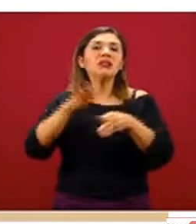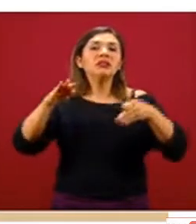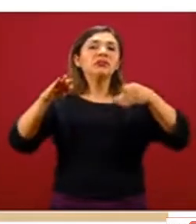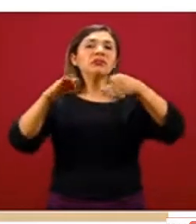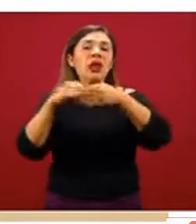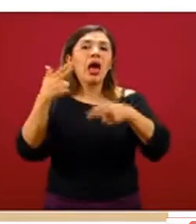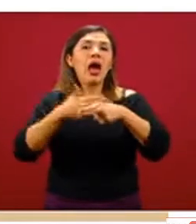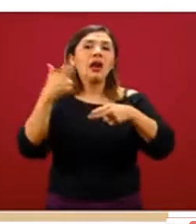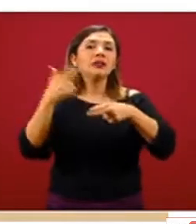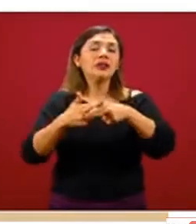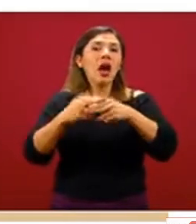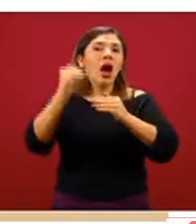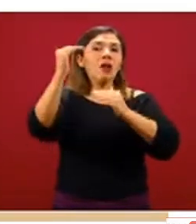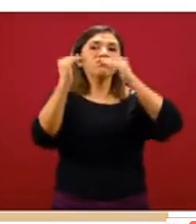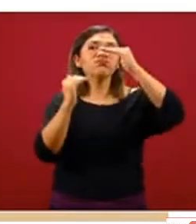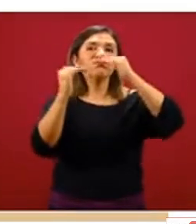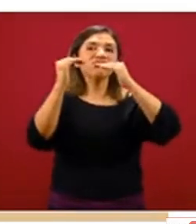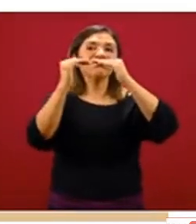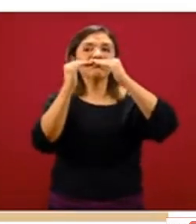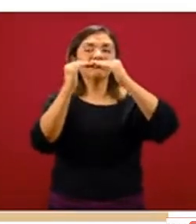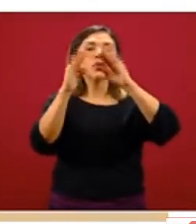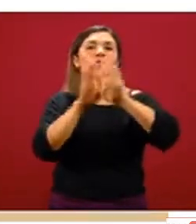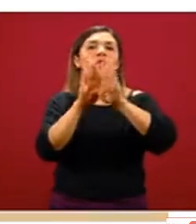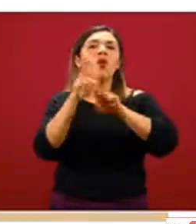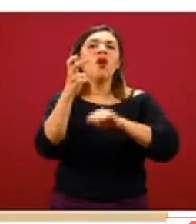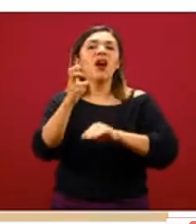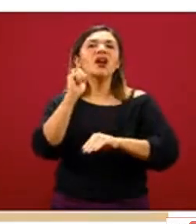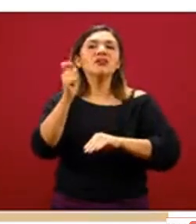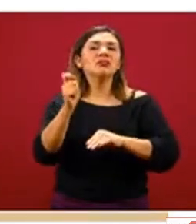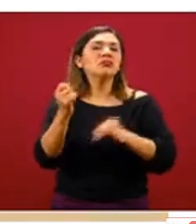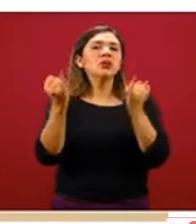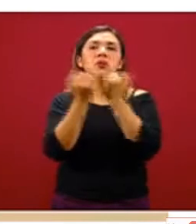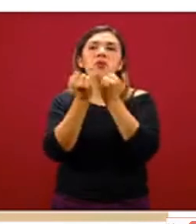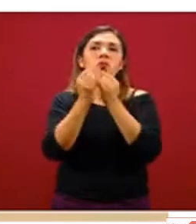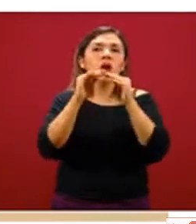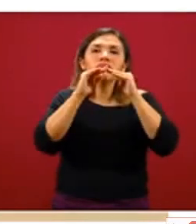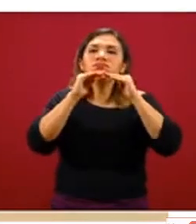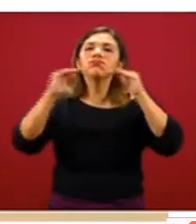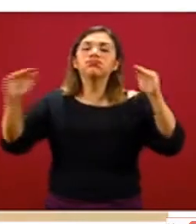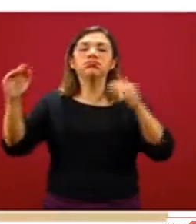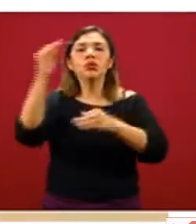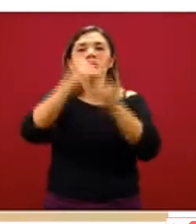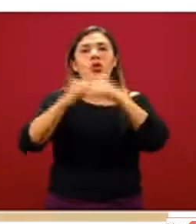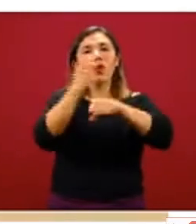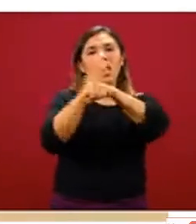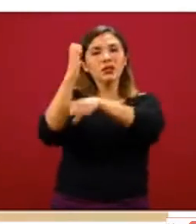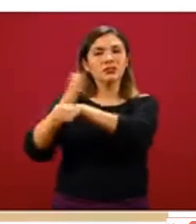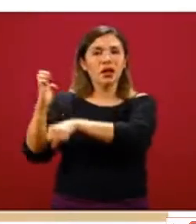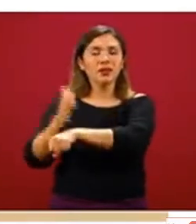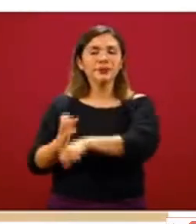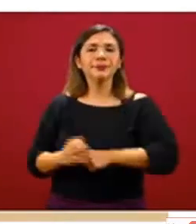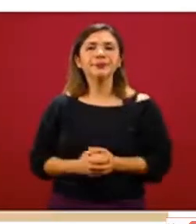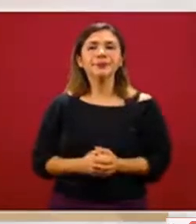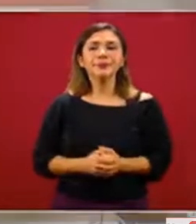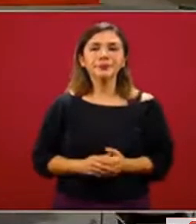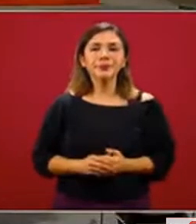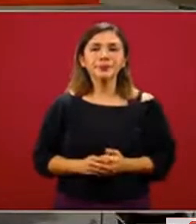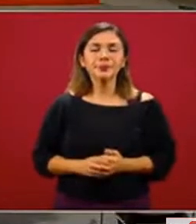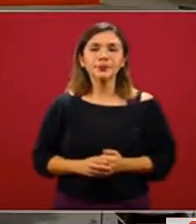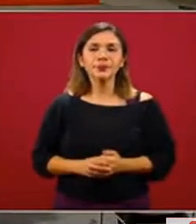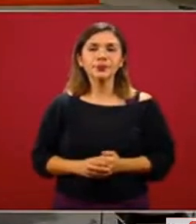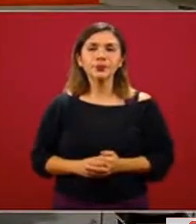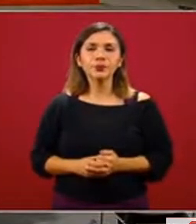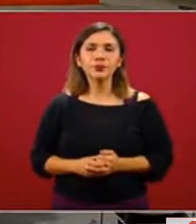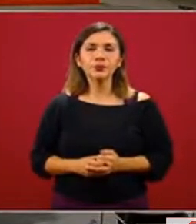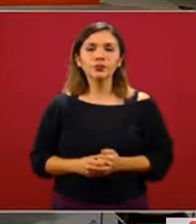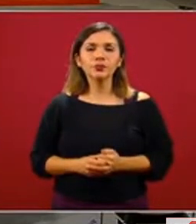haya una nivelación, que será en un momento el promedio de todas las tasas de las entidades federativas. Pasemos a la siguiente